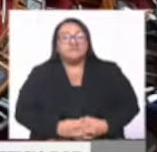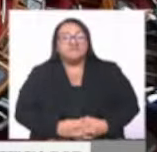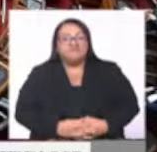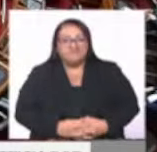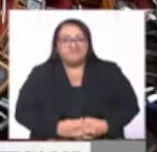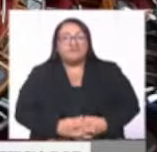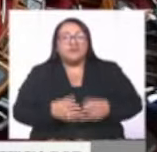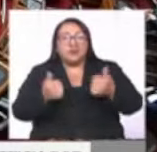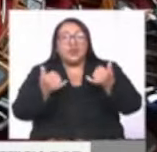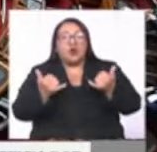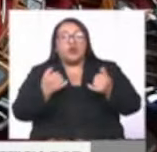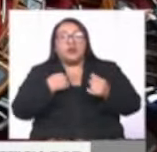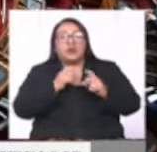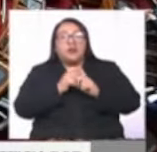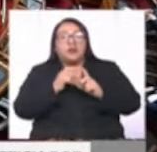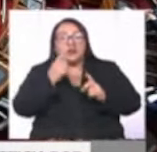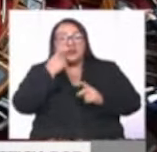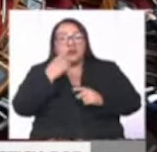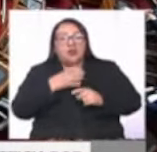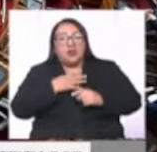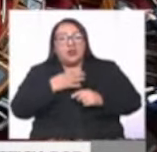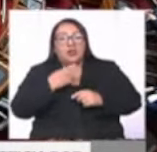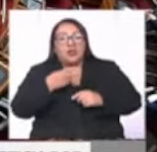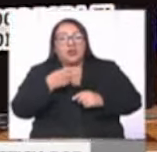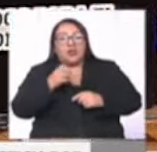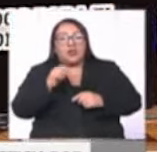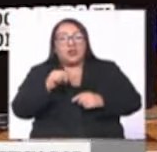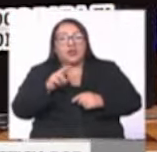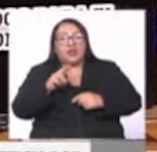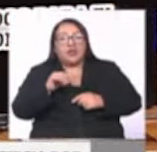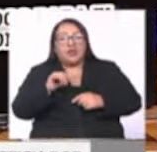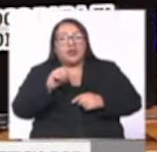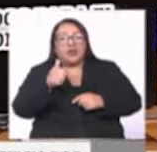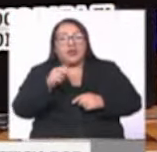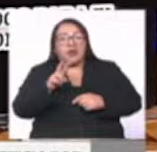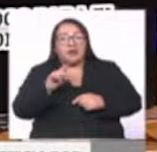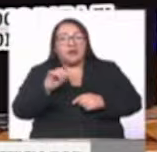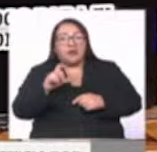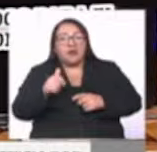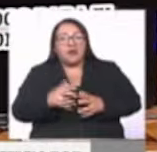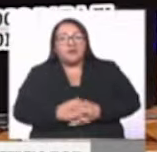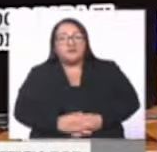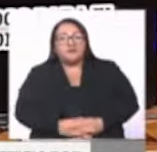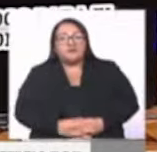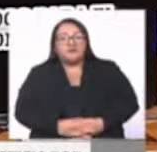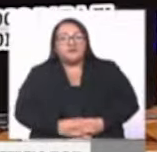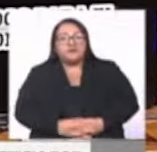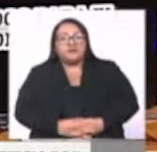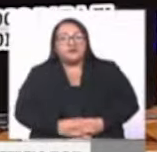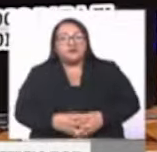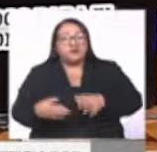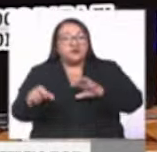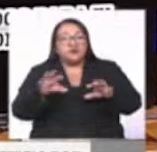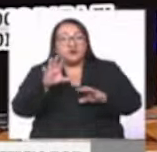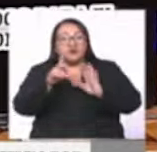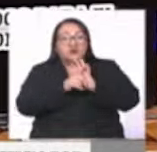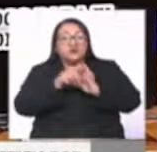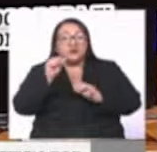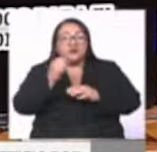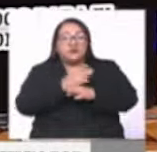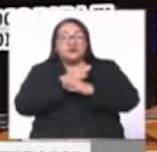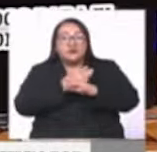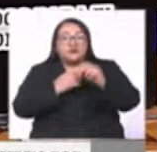palabra el señor Henry José Ávila Herrera para ejercer su derecho de